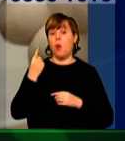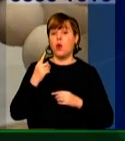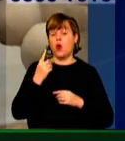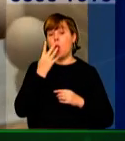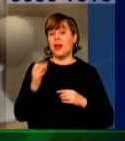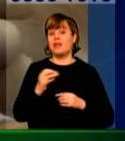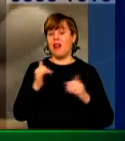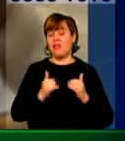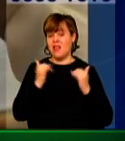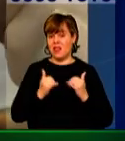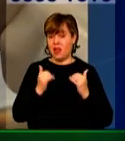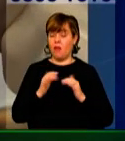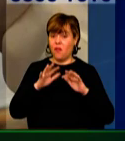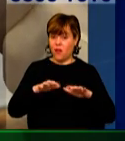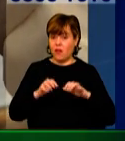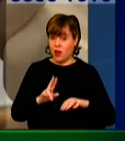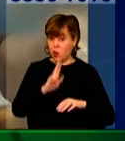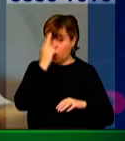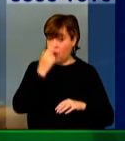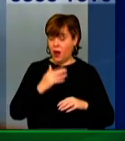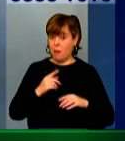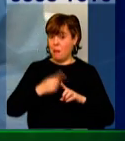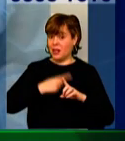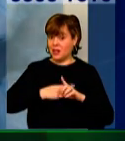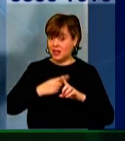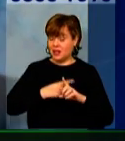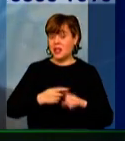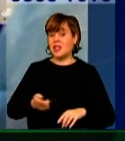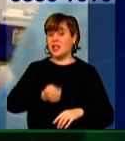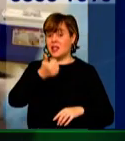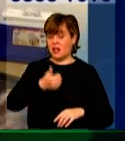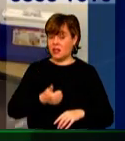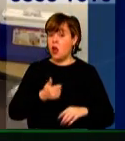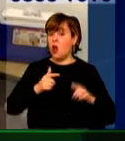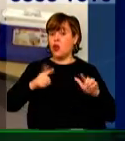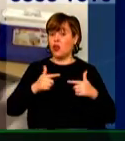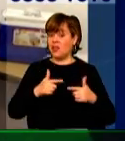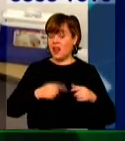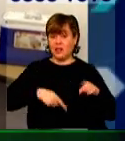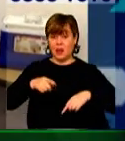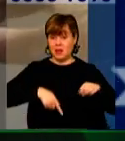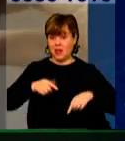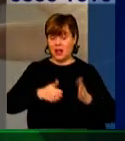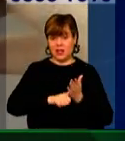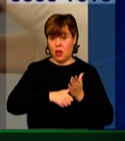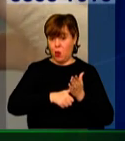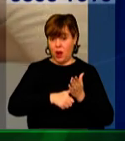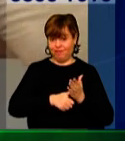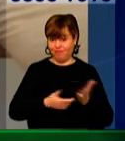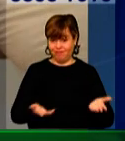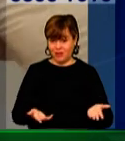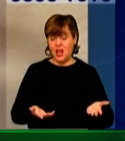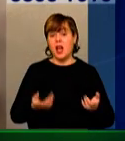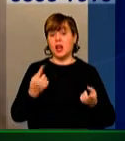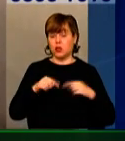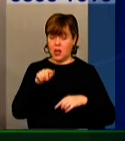de 90 días que están residiendo en el país, inclusive meses, quizás no hayan podido tramitar esa cédula de identidad, entonces esta